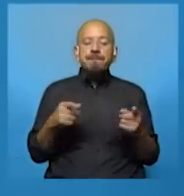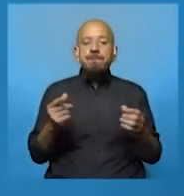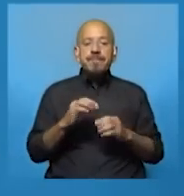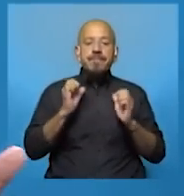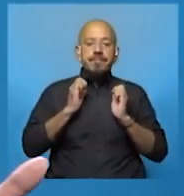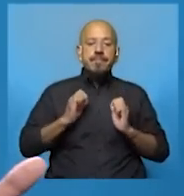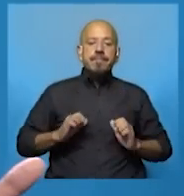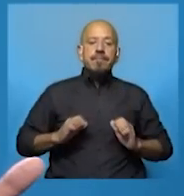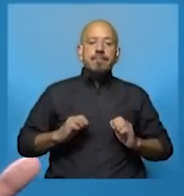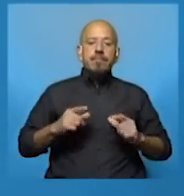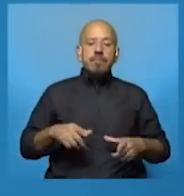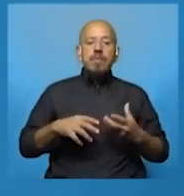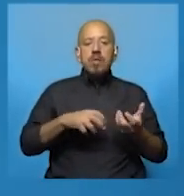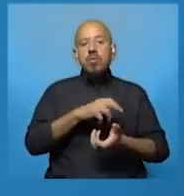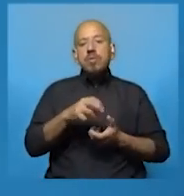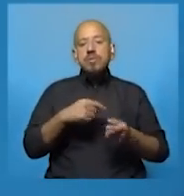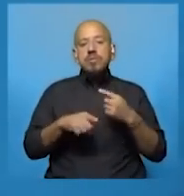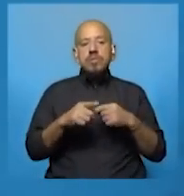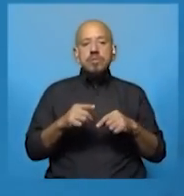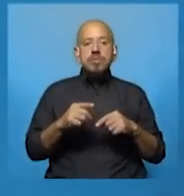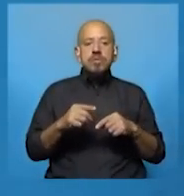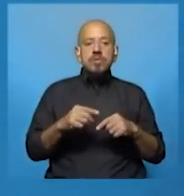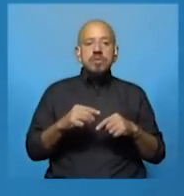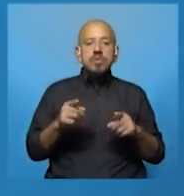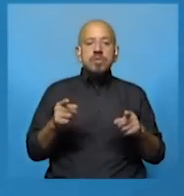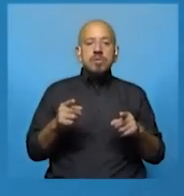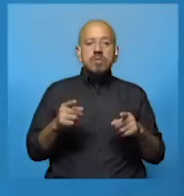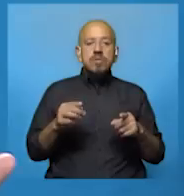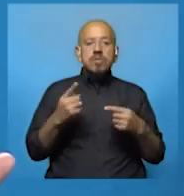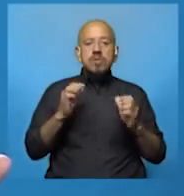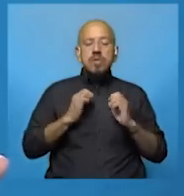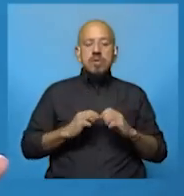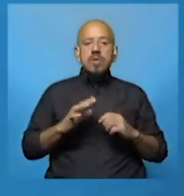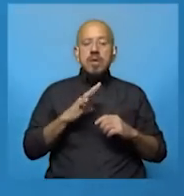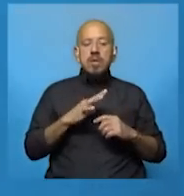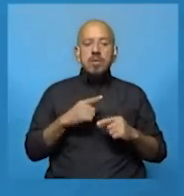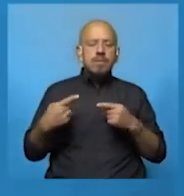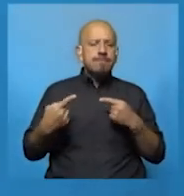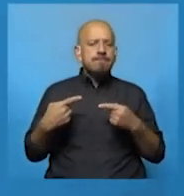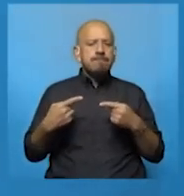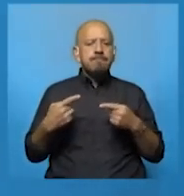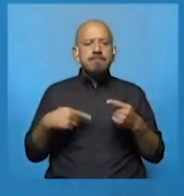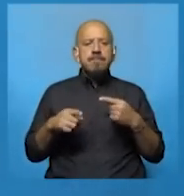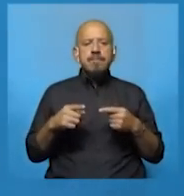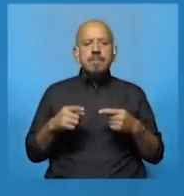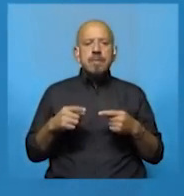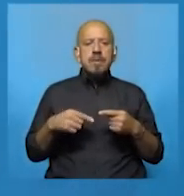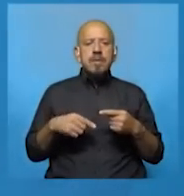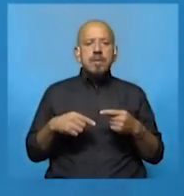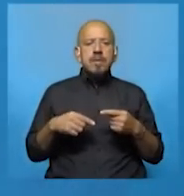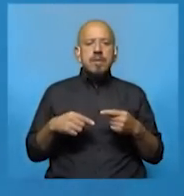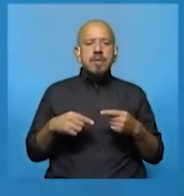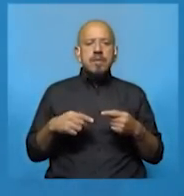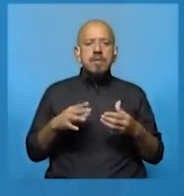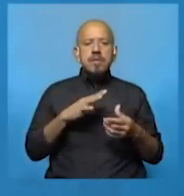la ética que responde a un contexto dado no sólo de una de una ética sino de una disputa ética digamos en un campo de disputas